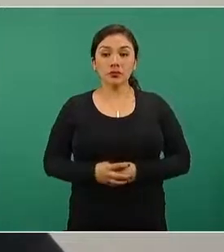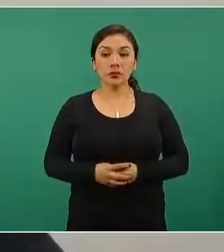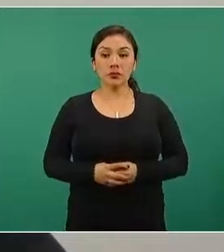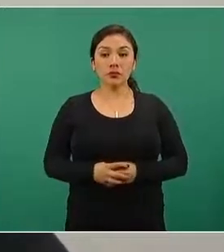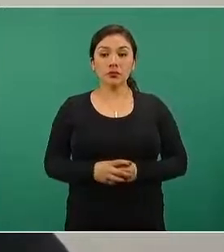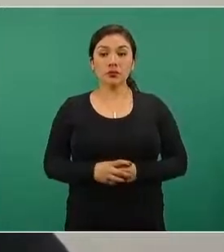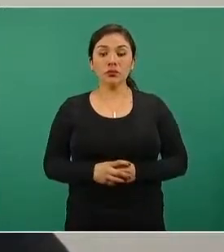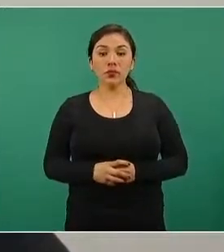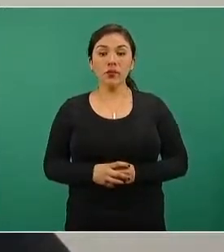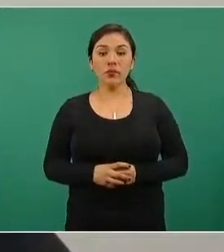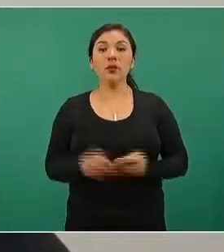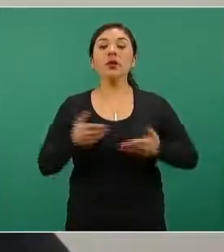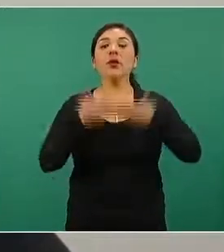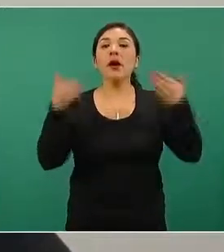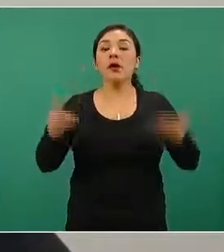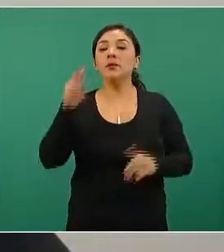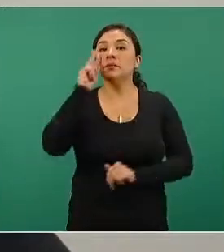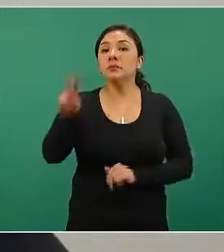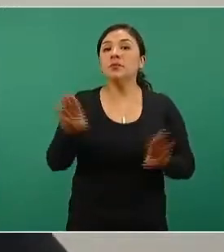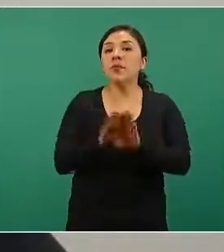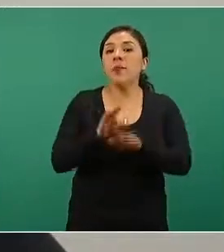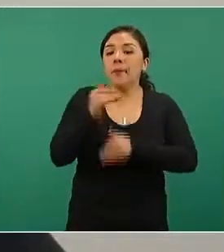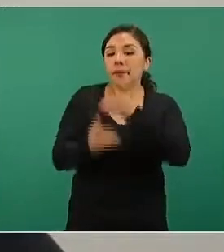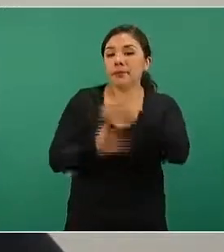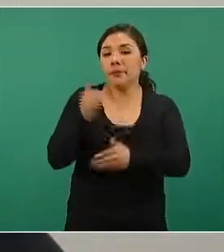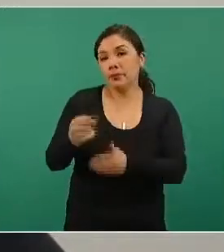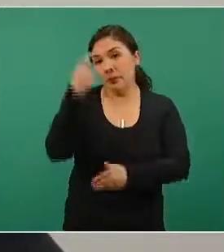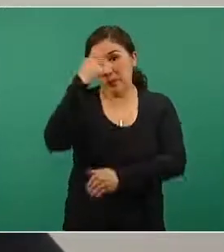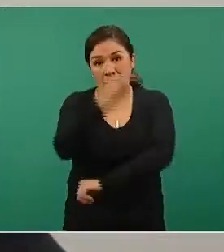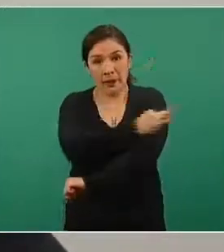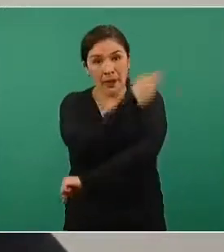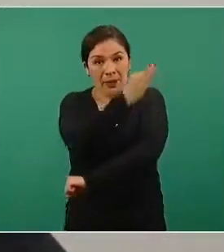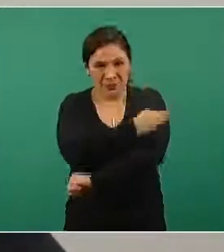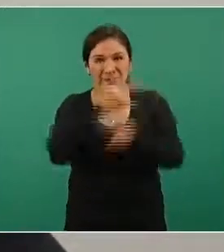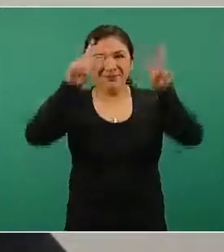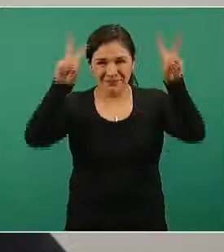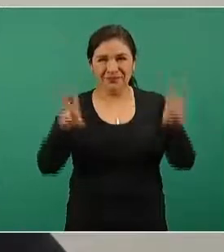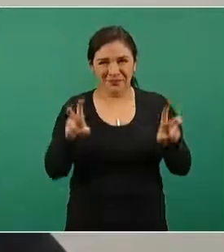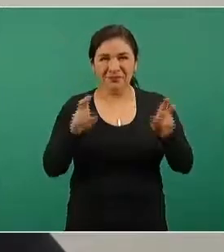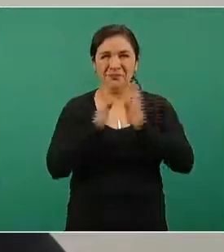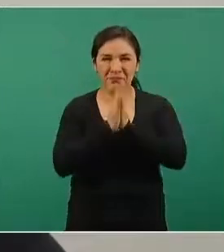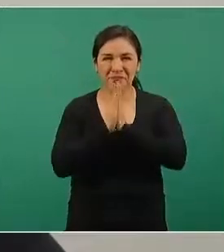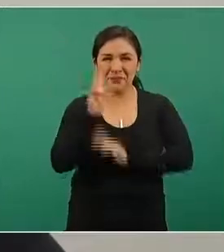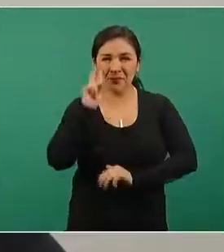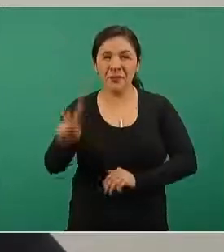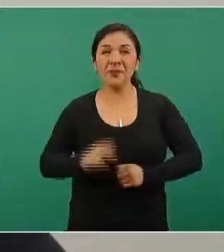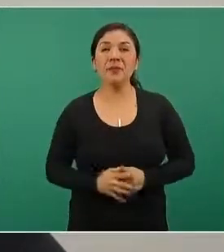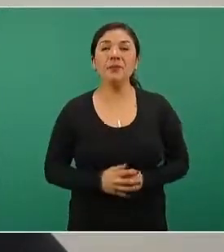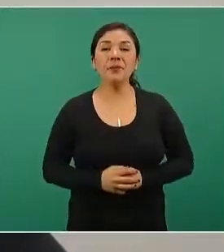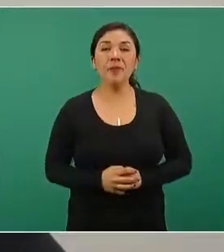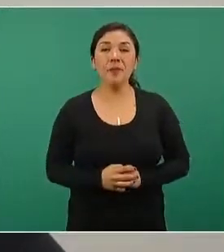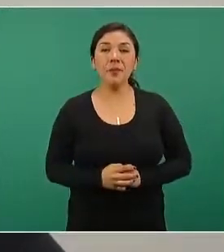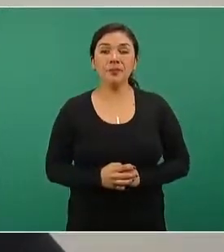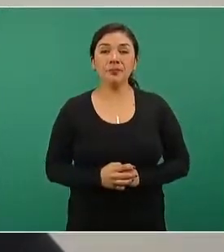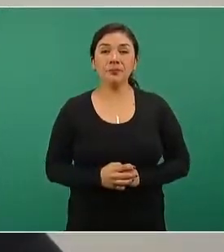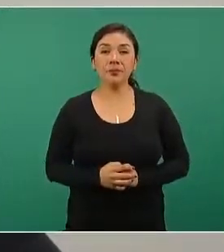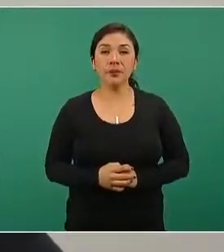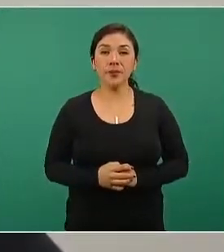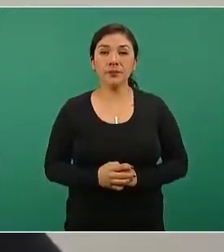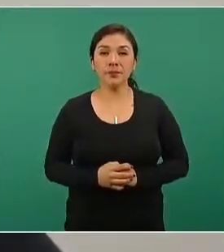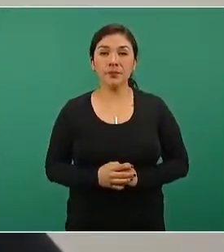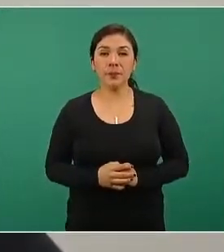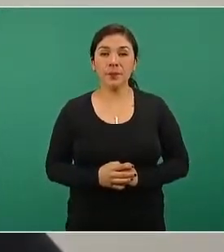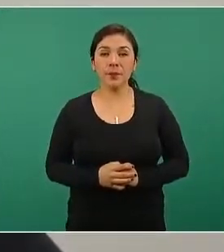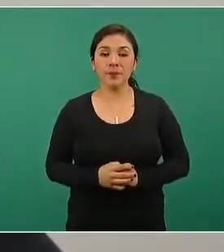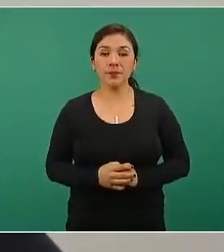es el avance diario de la Estrategia Nacional de Vacunación. Si nos permiten la siguiente diapositiva,